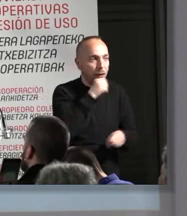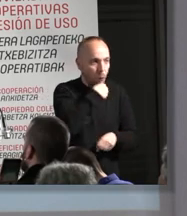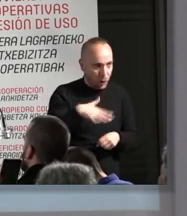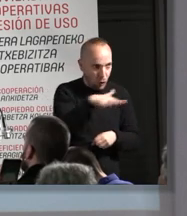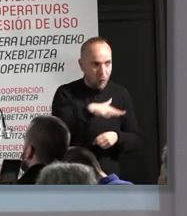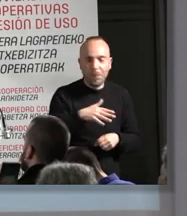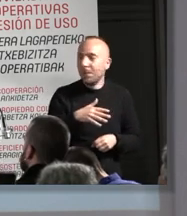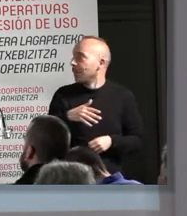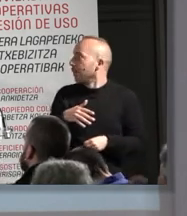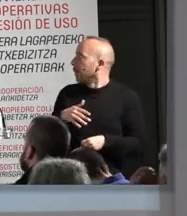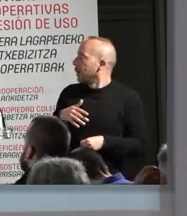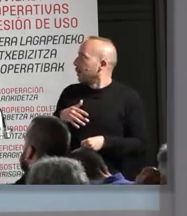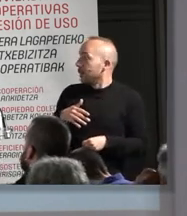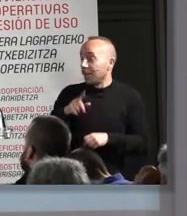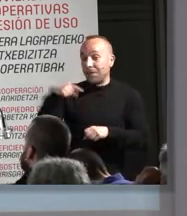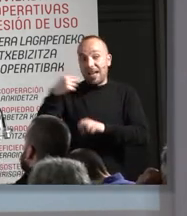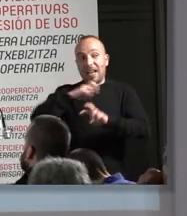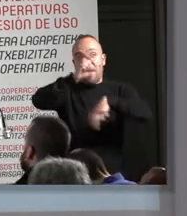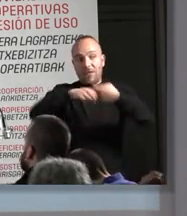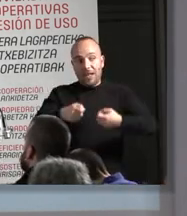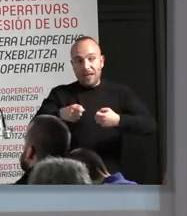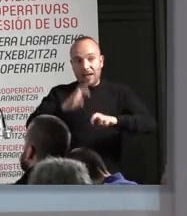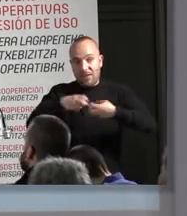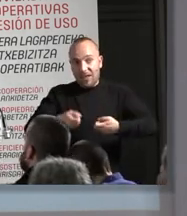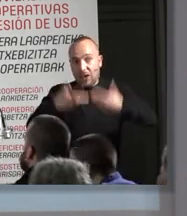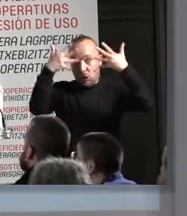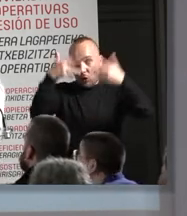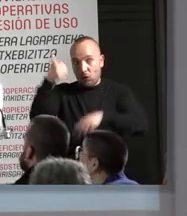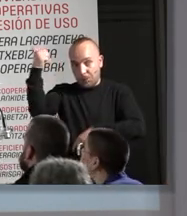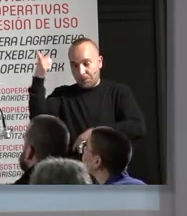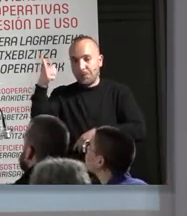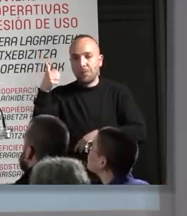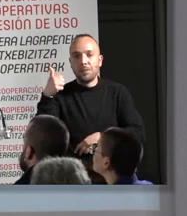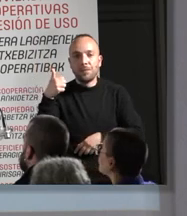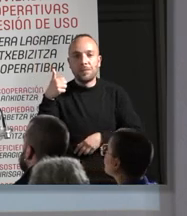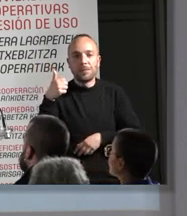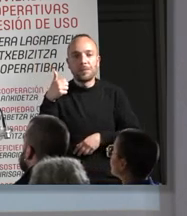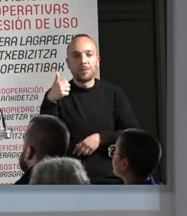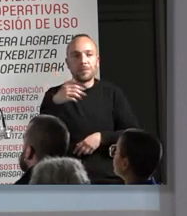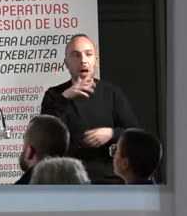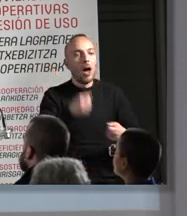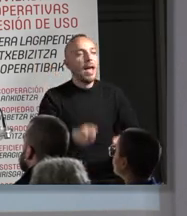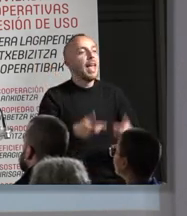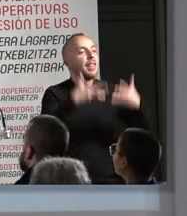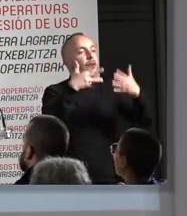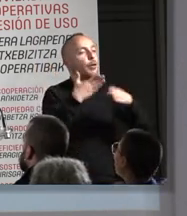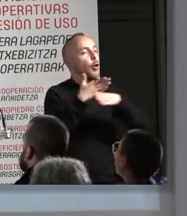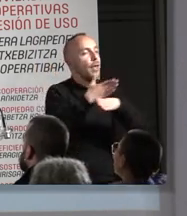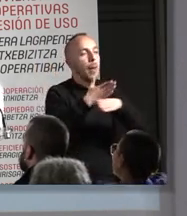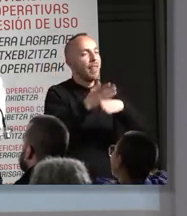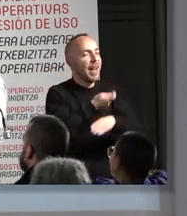esta es la rehabilitación. Después viene el tema de la Borda, no me voy a extender. Ya no es el edificio de madera más alto de España, parece